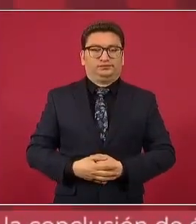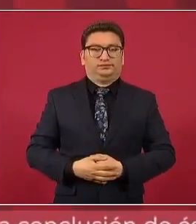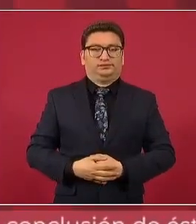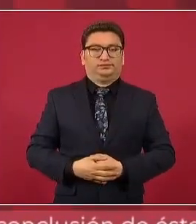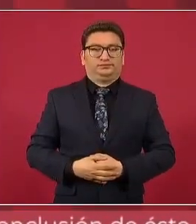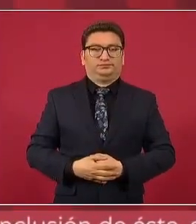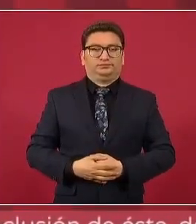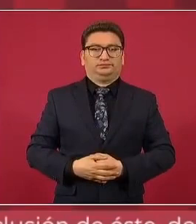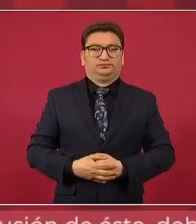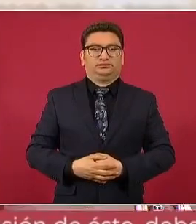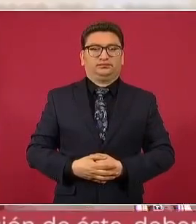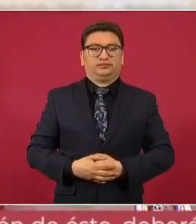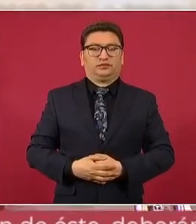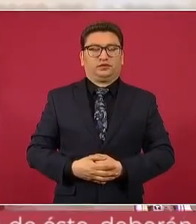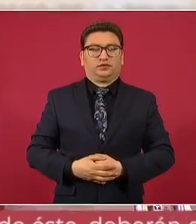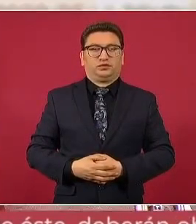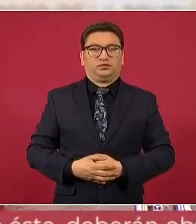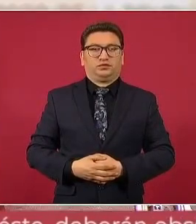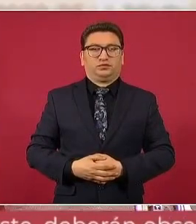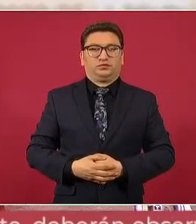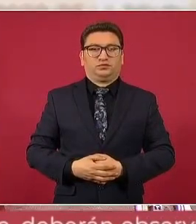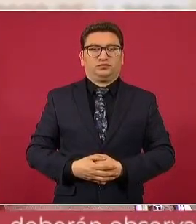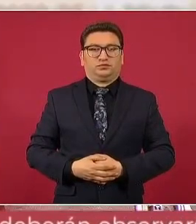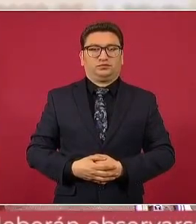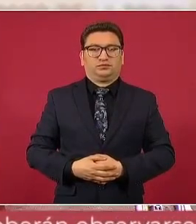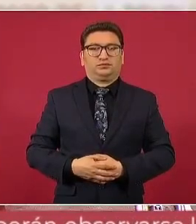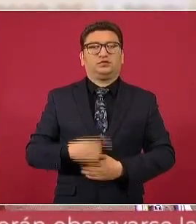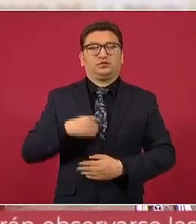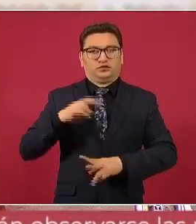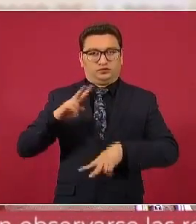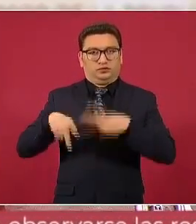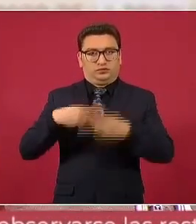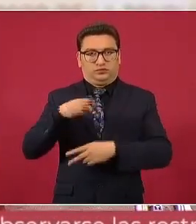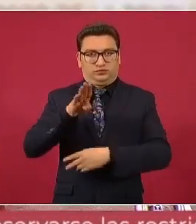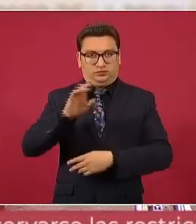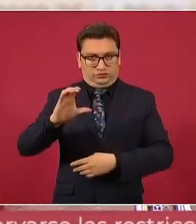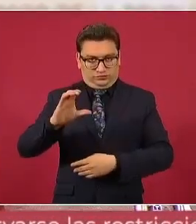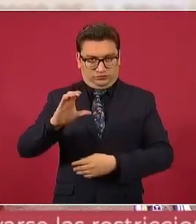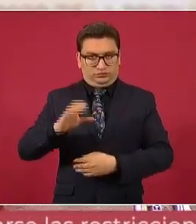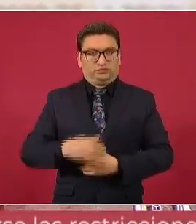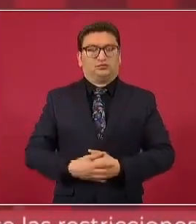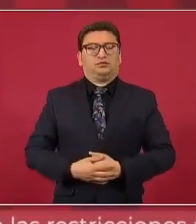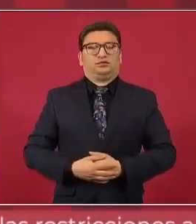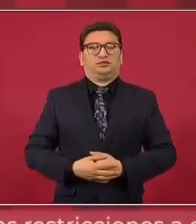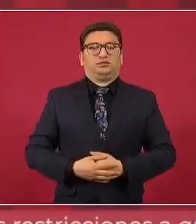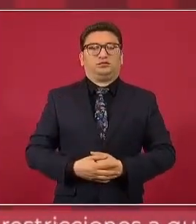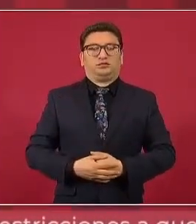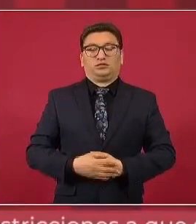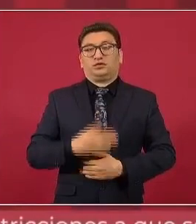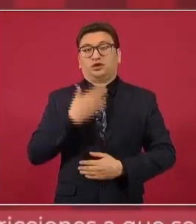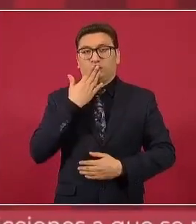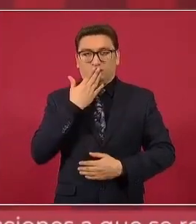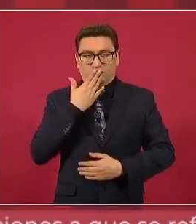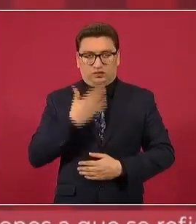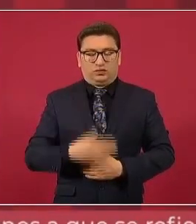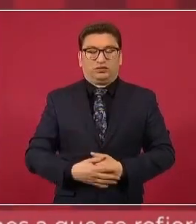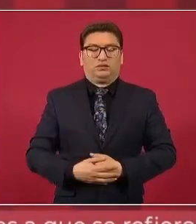Voy a estar en Baja California, en